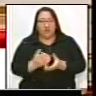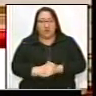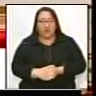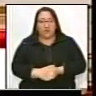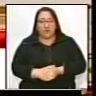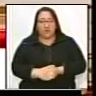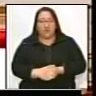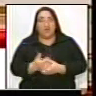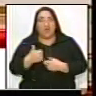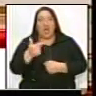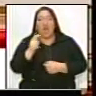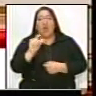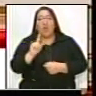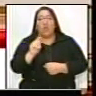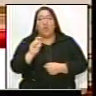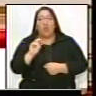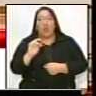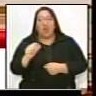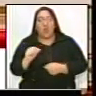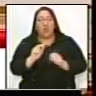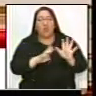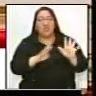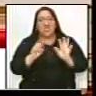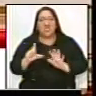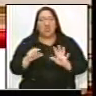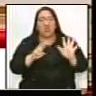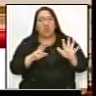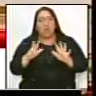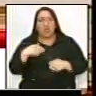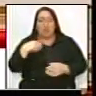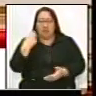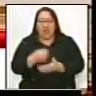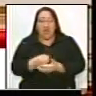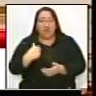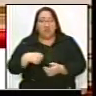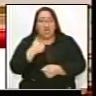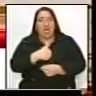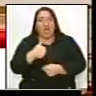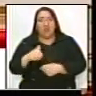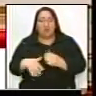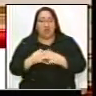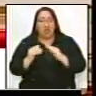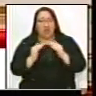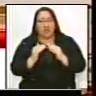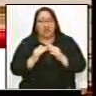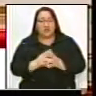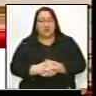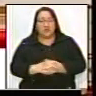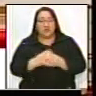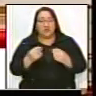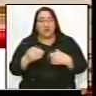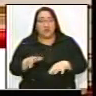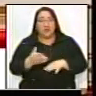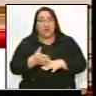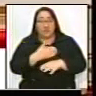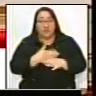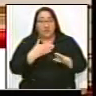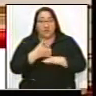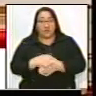Tenemos autovalúo del 97, 98, que hemos pagado en la municipalidad cada uno de nuestros predios, porque ya fuimos